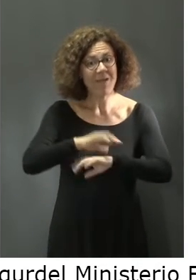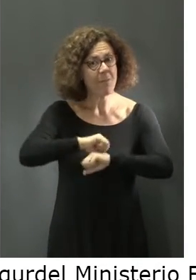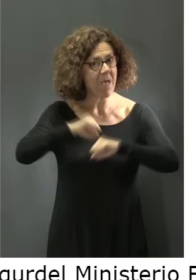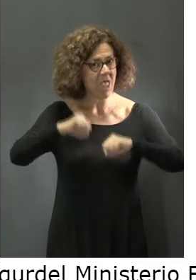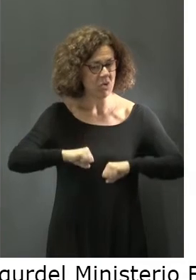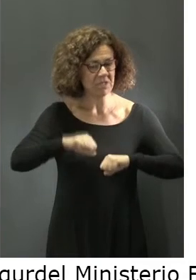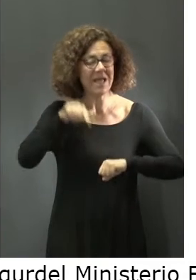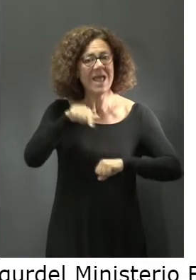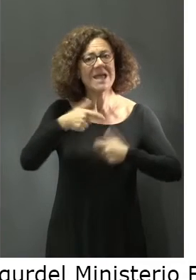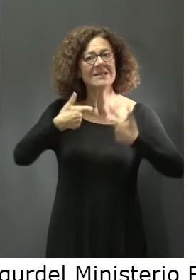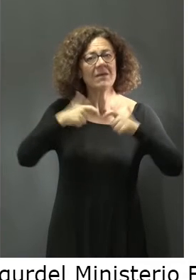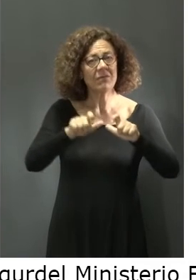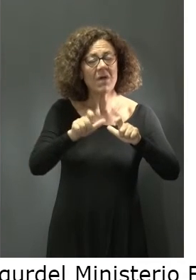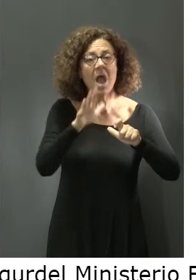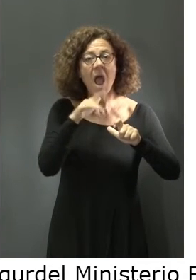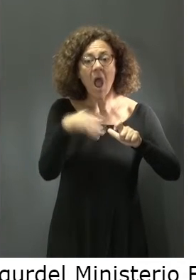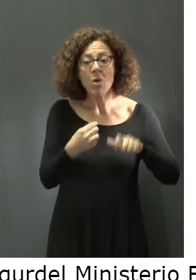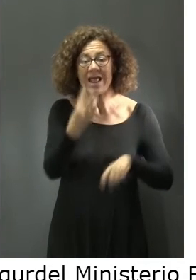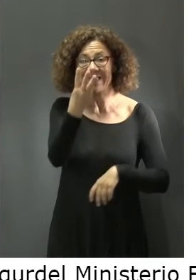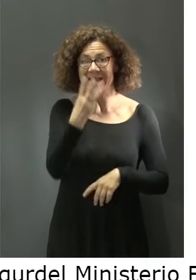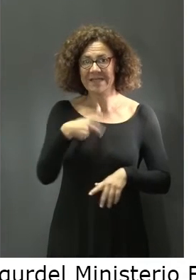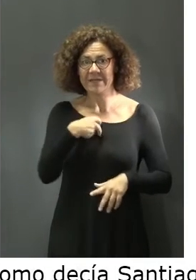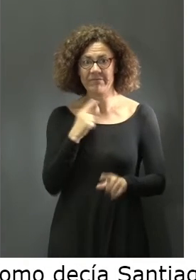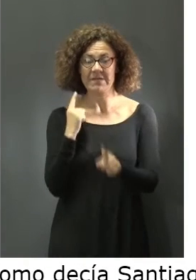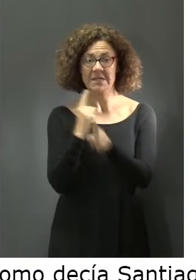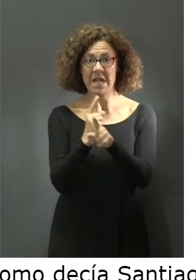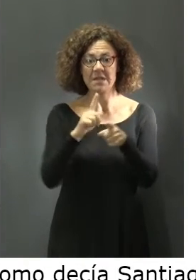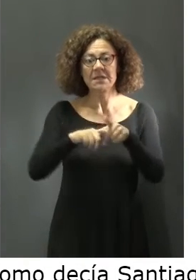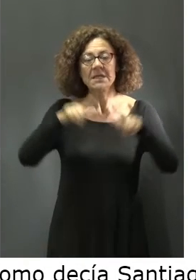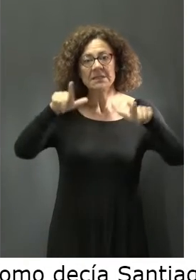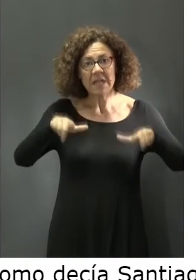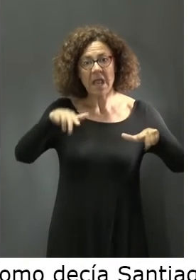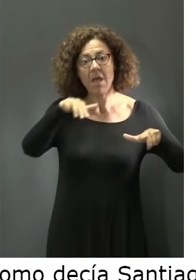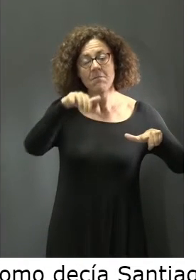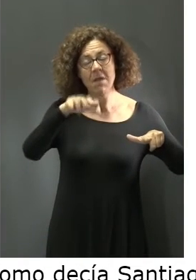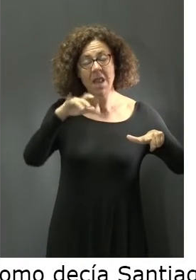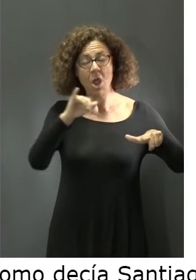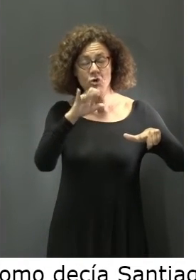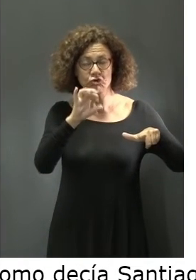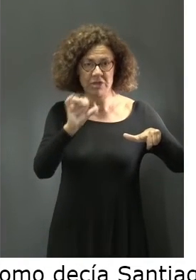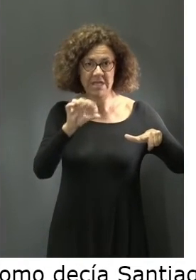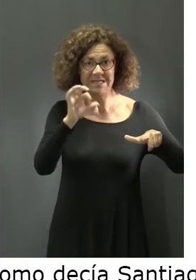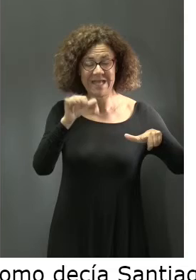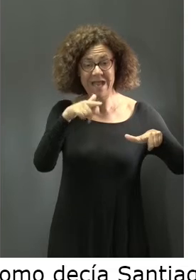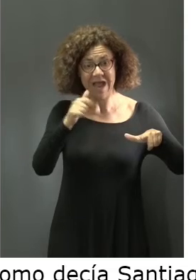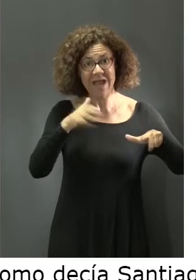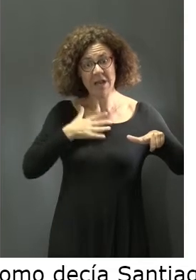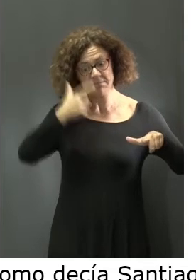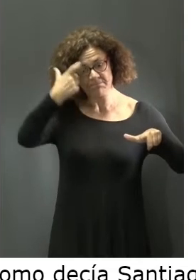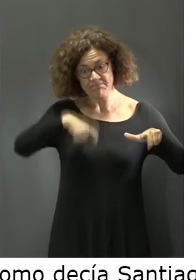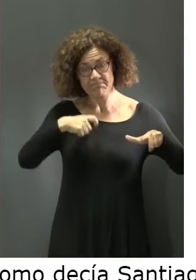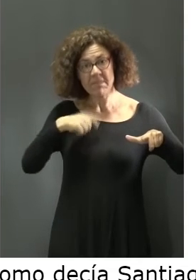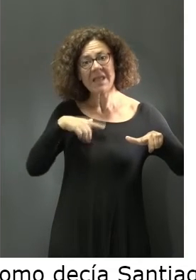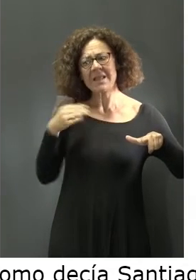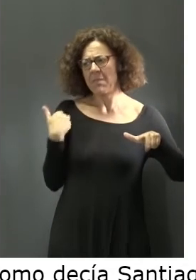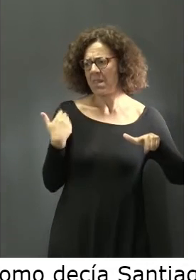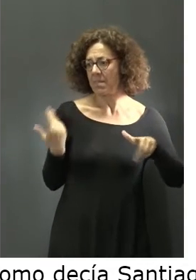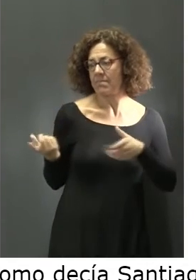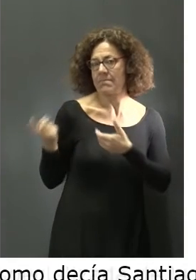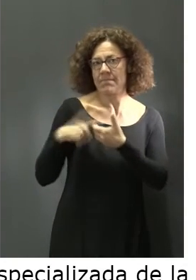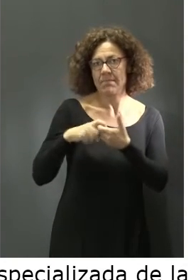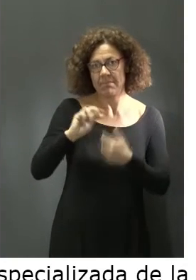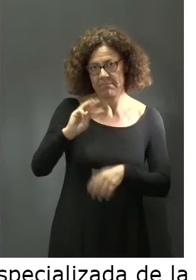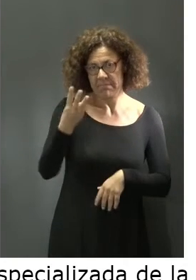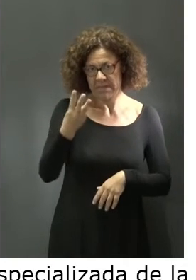Esta unidad la conformamos actualmente 3 fiscales, la fiscal de sala María José Segarra Crespo, yo misma y desde hace unos meses también nos acompaña